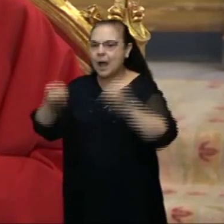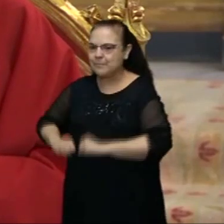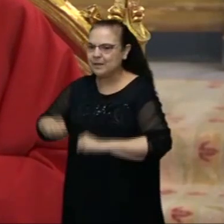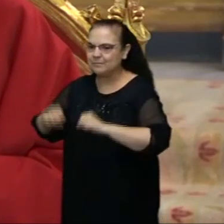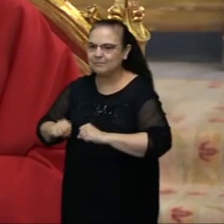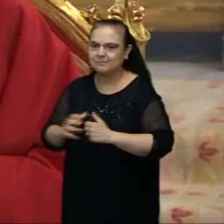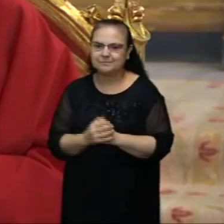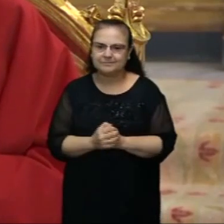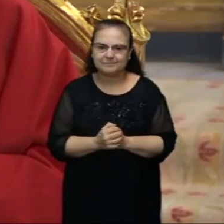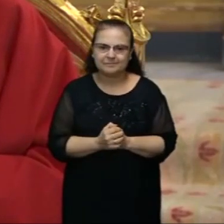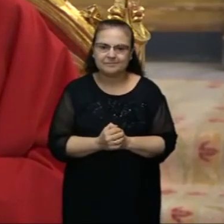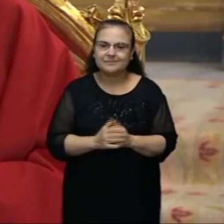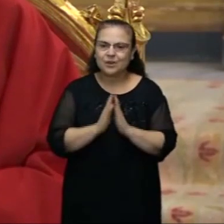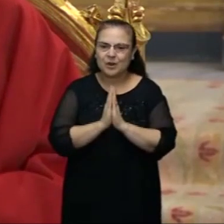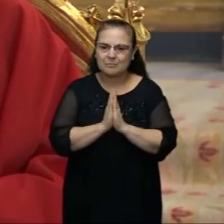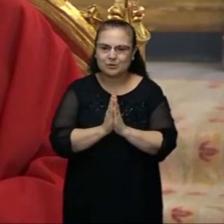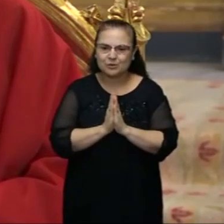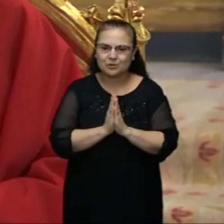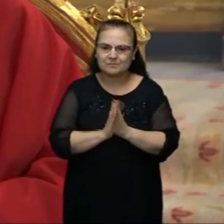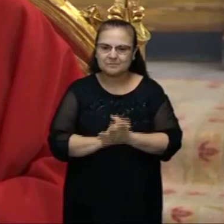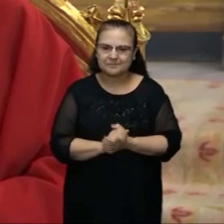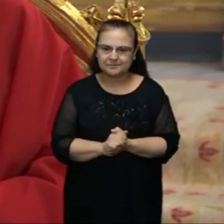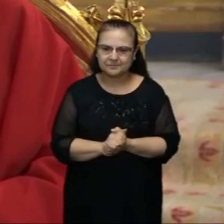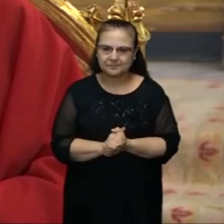eterna. Oremos.